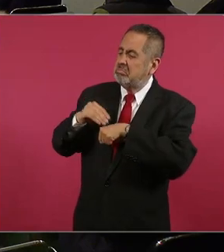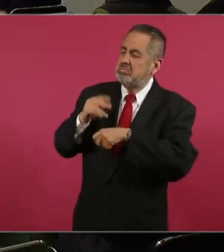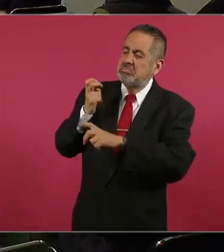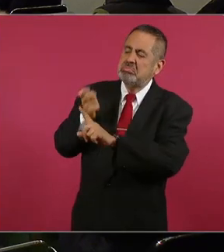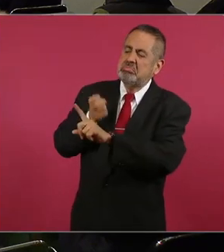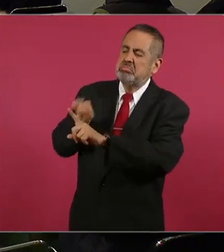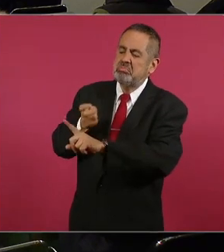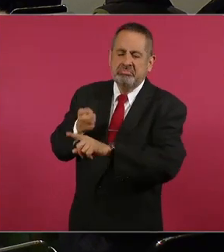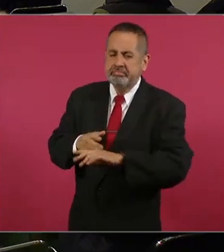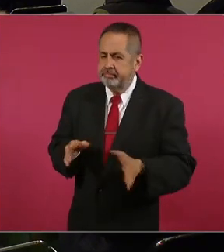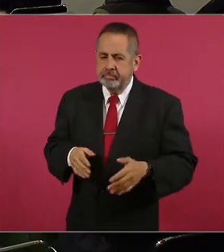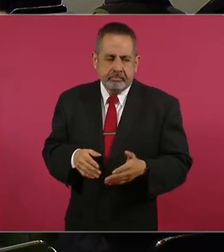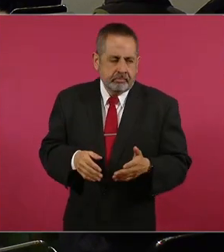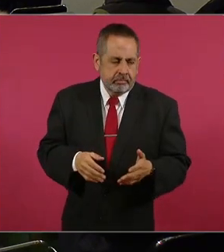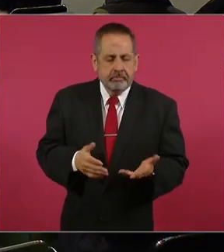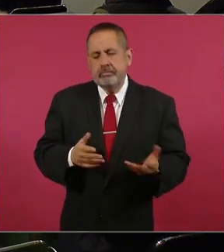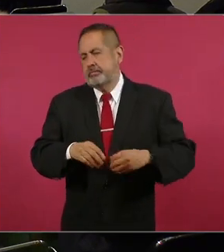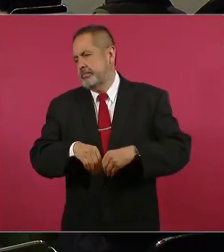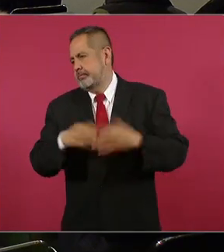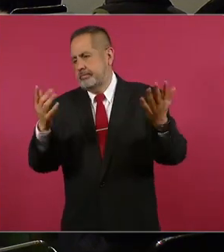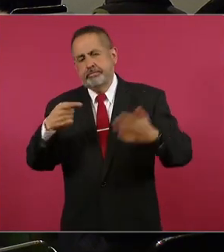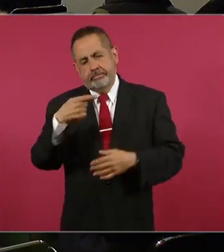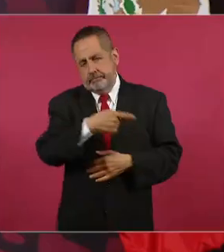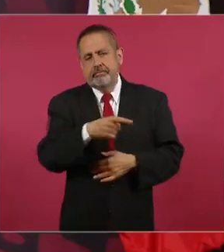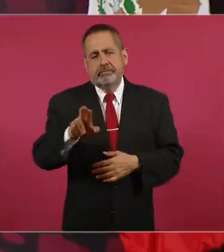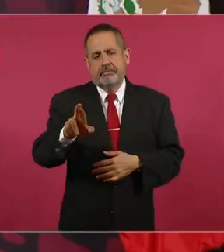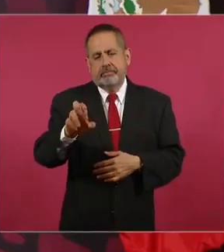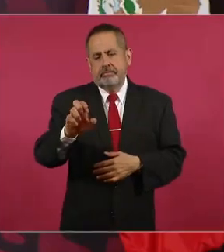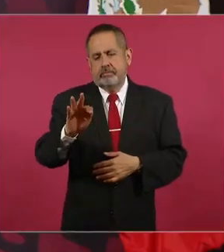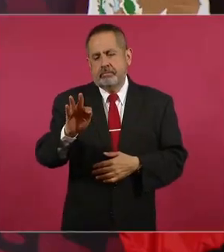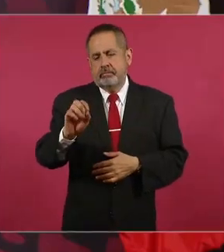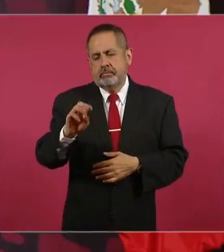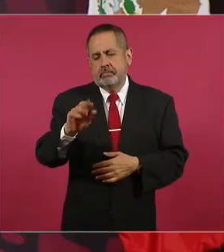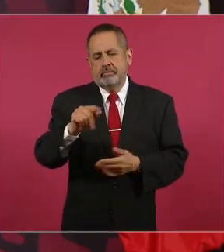Claro, en el Reforma. ¿Qué es el Reforma?